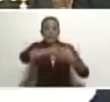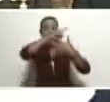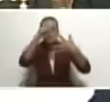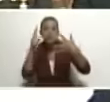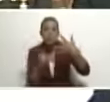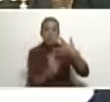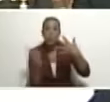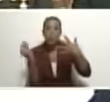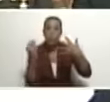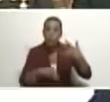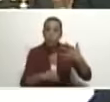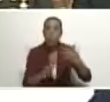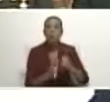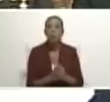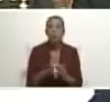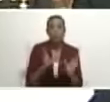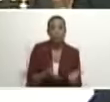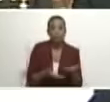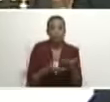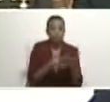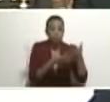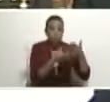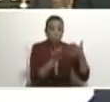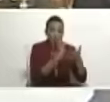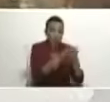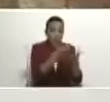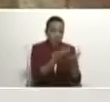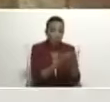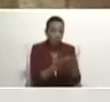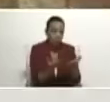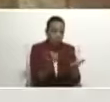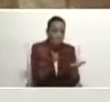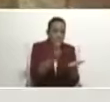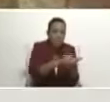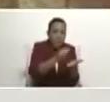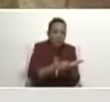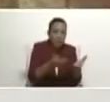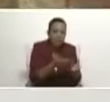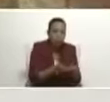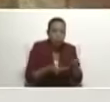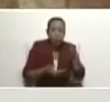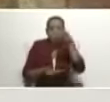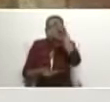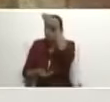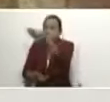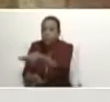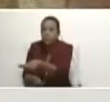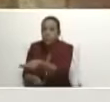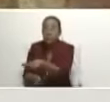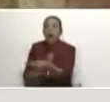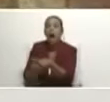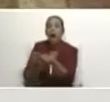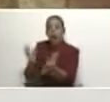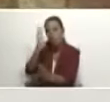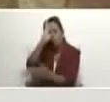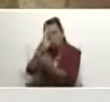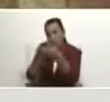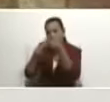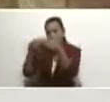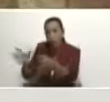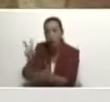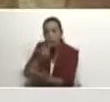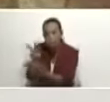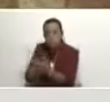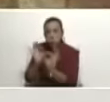consensos que les dejo a ustedes humildemente en este día de encuentro, de